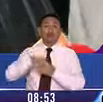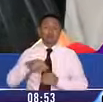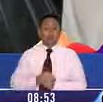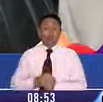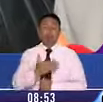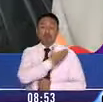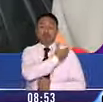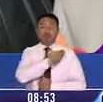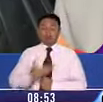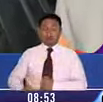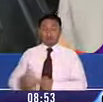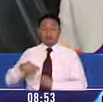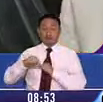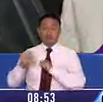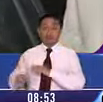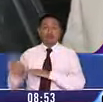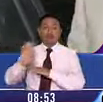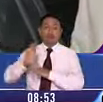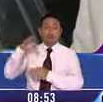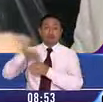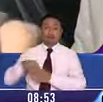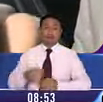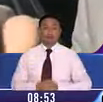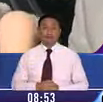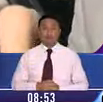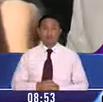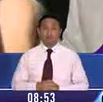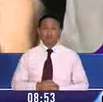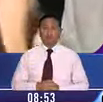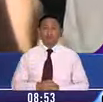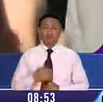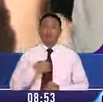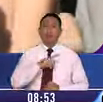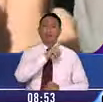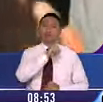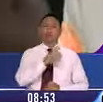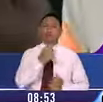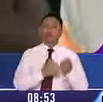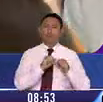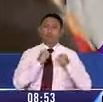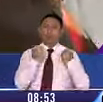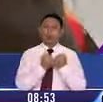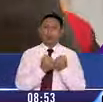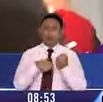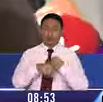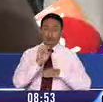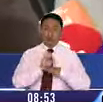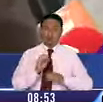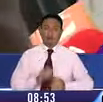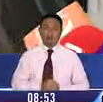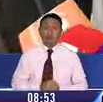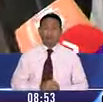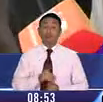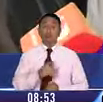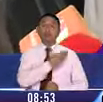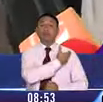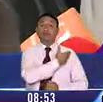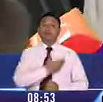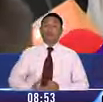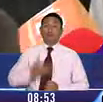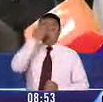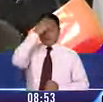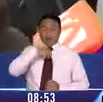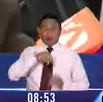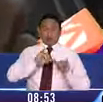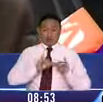tanto presidenciales como de la Asamblea Nacional. Grave crisis social y conmoción hay en el país, señor ministro. La decisión del presidente ha sido tomada